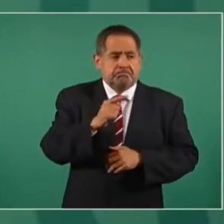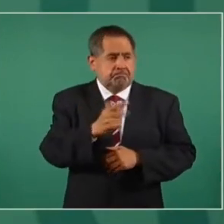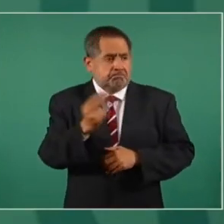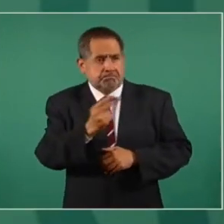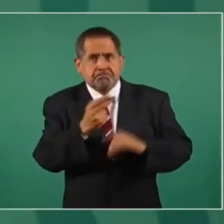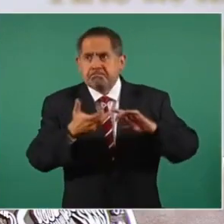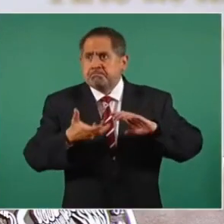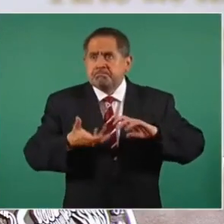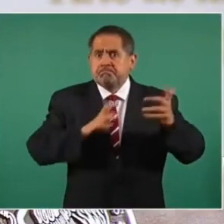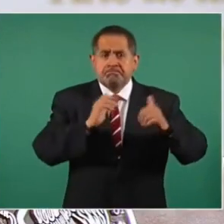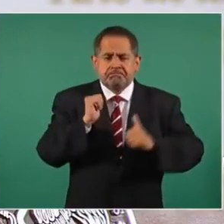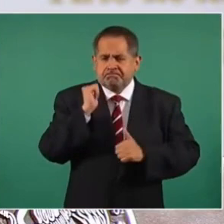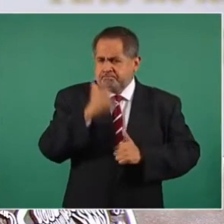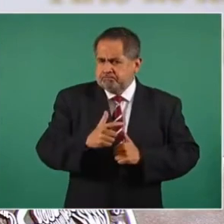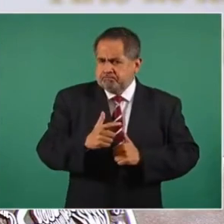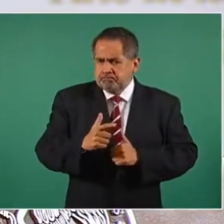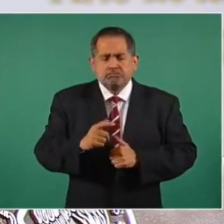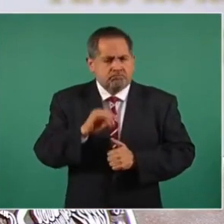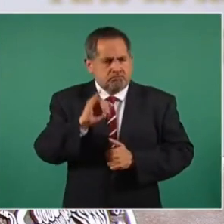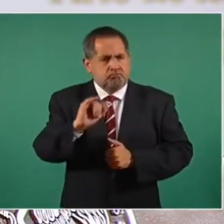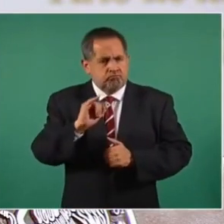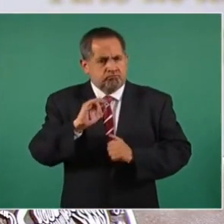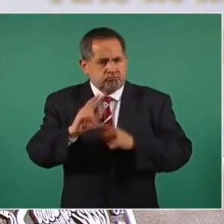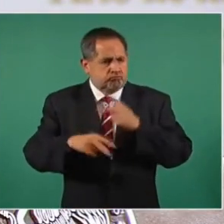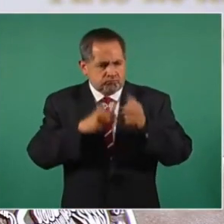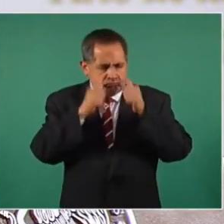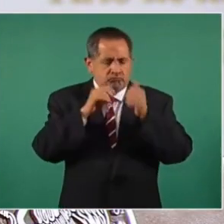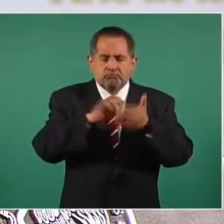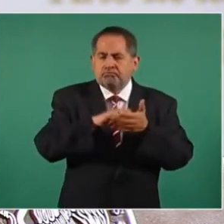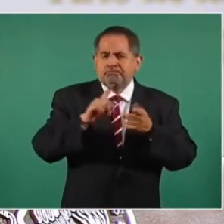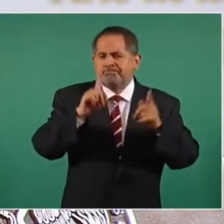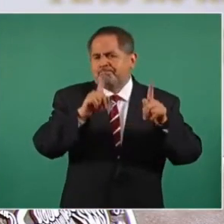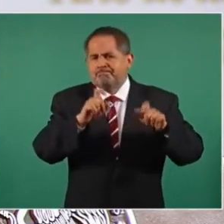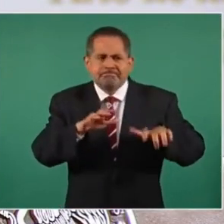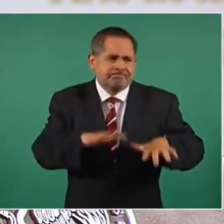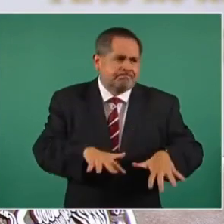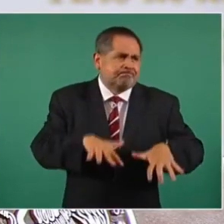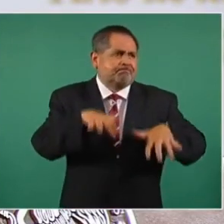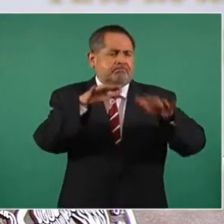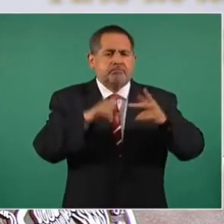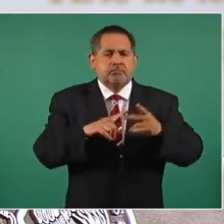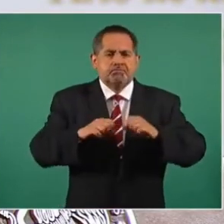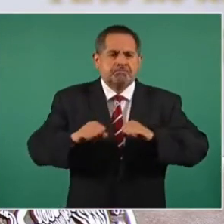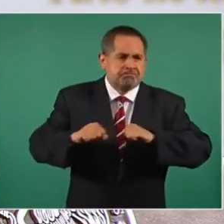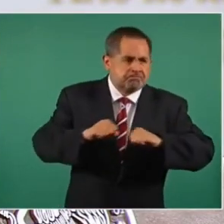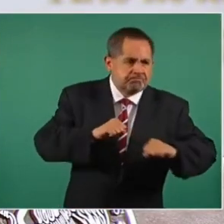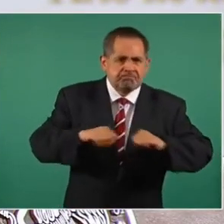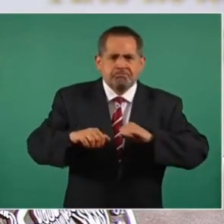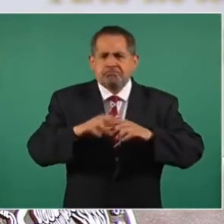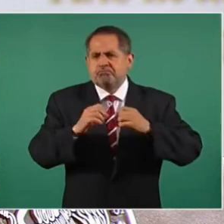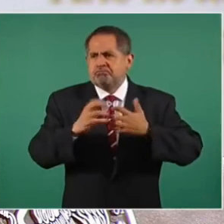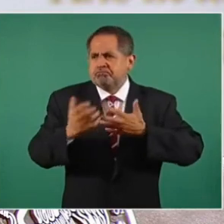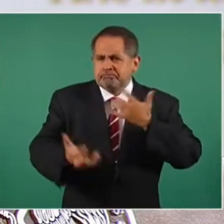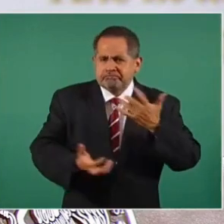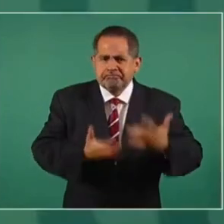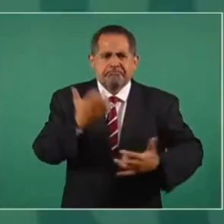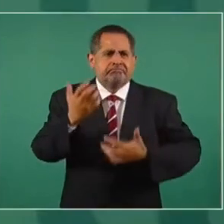un fenómeno natural que les afecta, una inundación, un temblor,